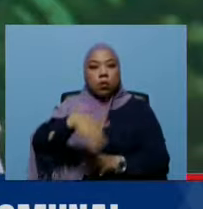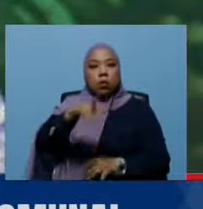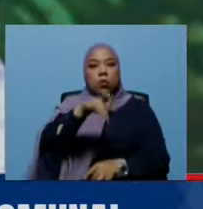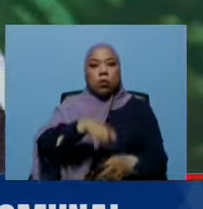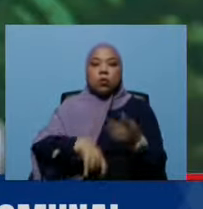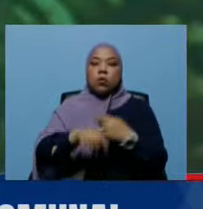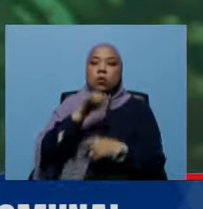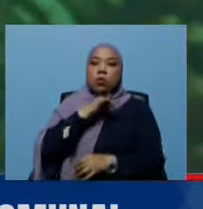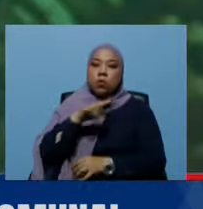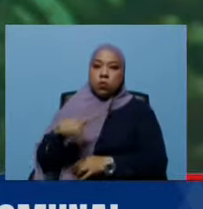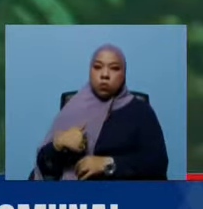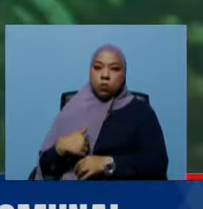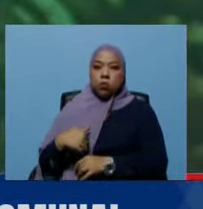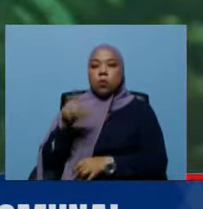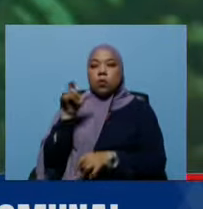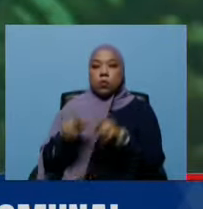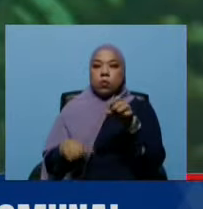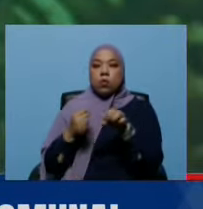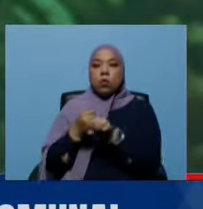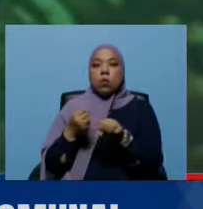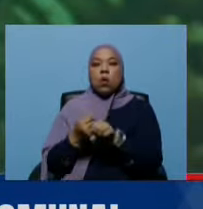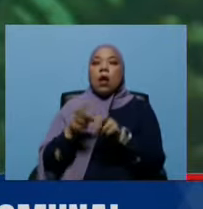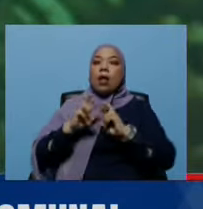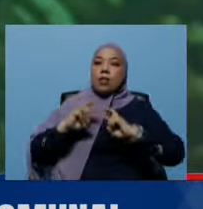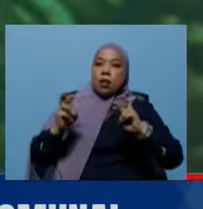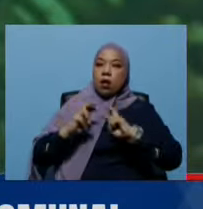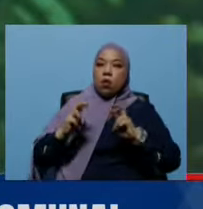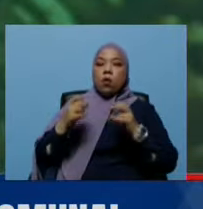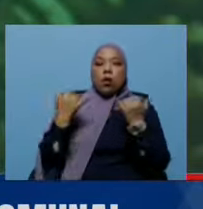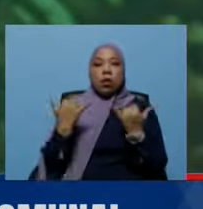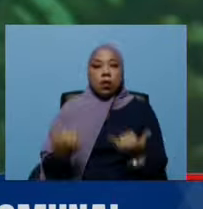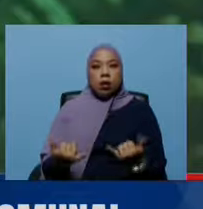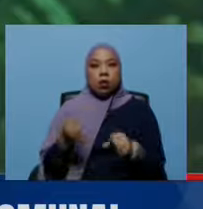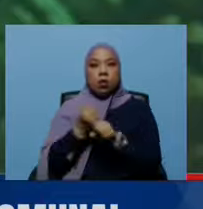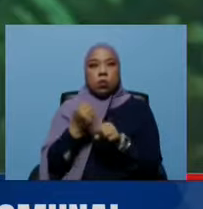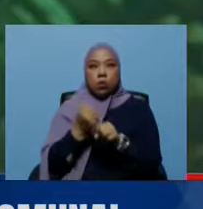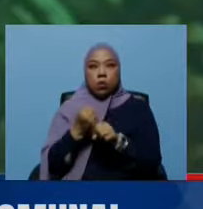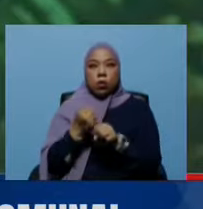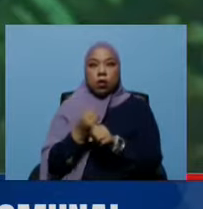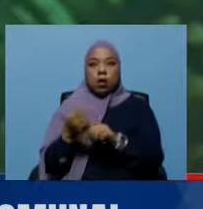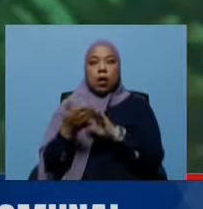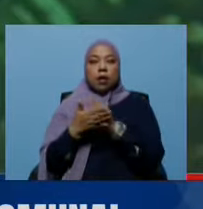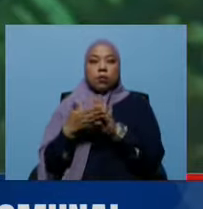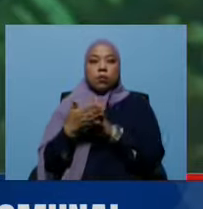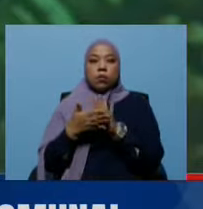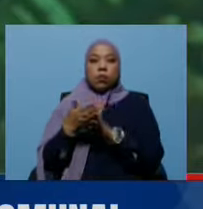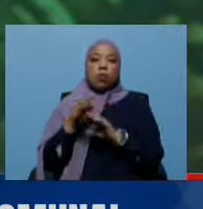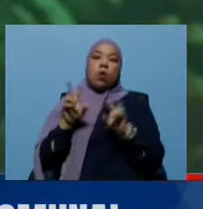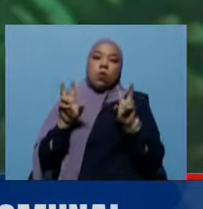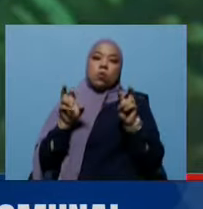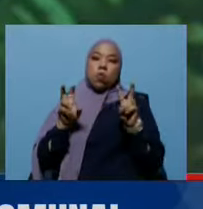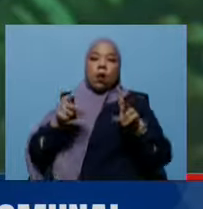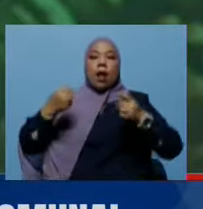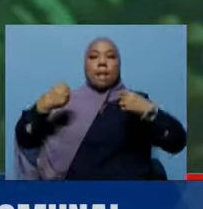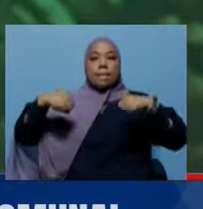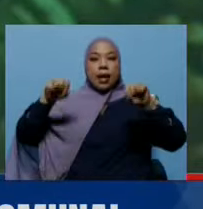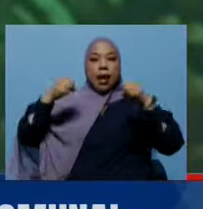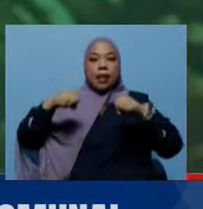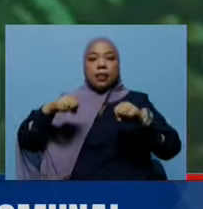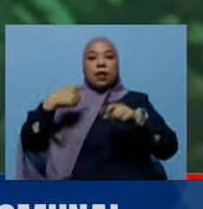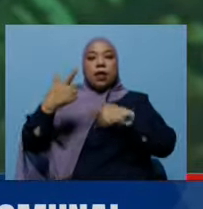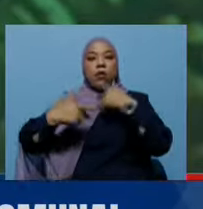somos nosotros, a la gente. Es un gran tema del modelo económico que tenemos que resolver con el nuevo modelo de gestión.